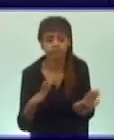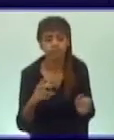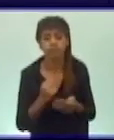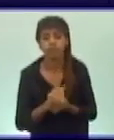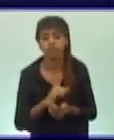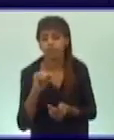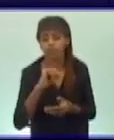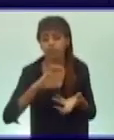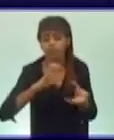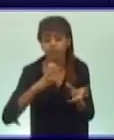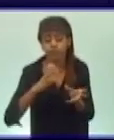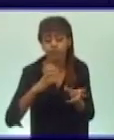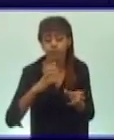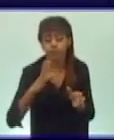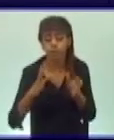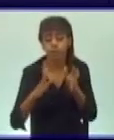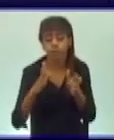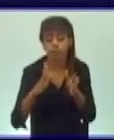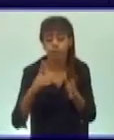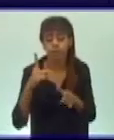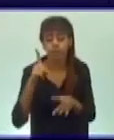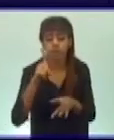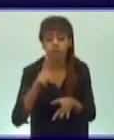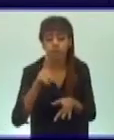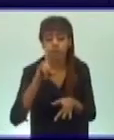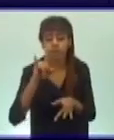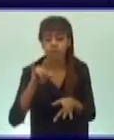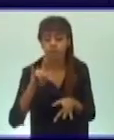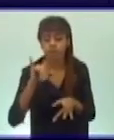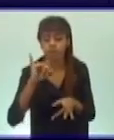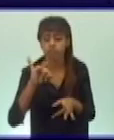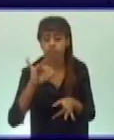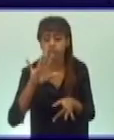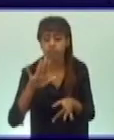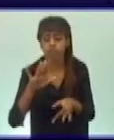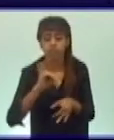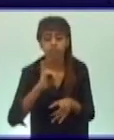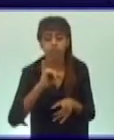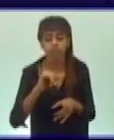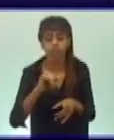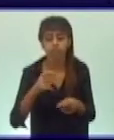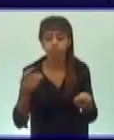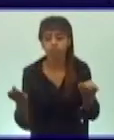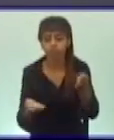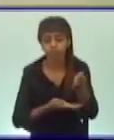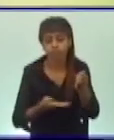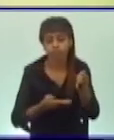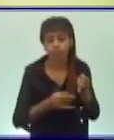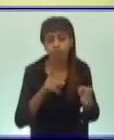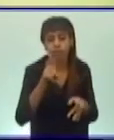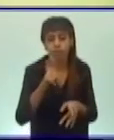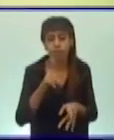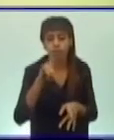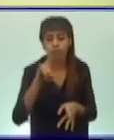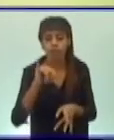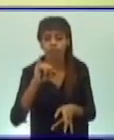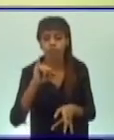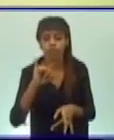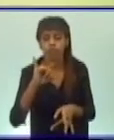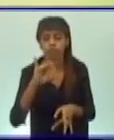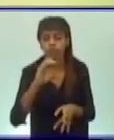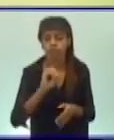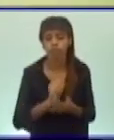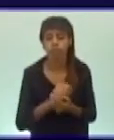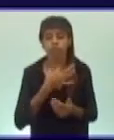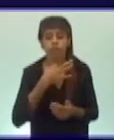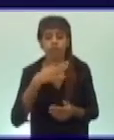igual manera, en el periodo hasta el 75, todo lo referido también con la zafra de 1970. Por ejemplo,